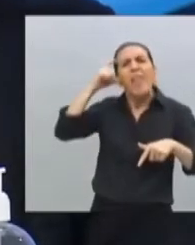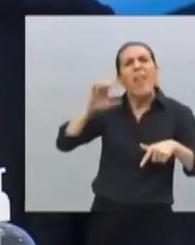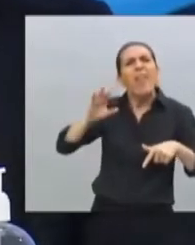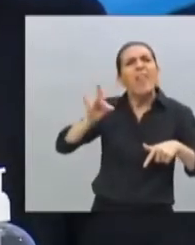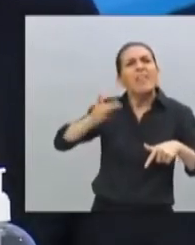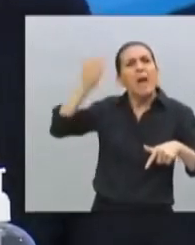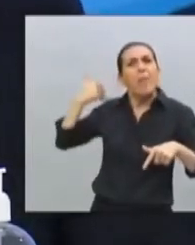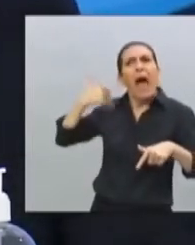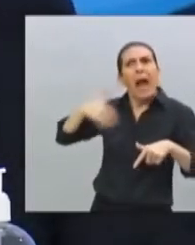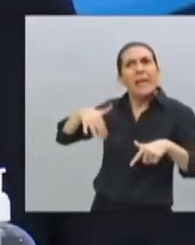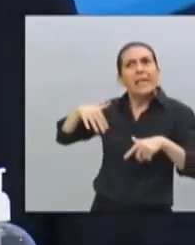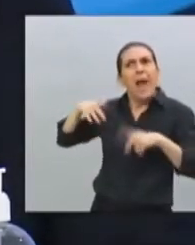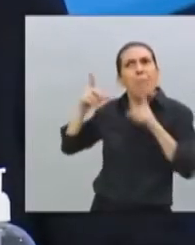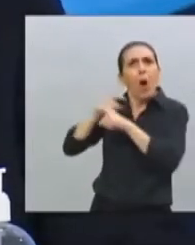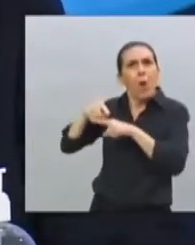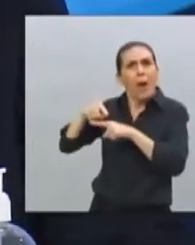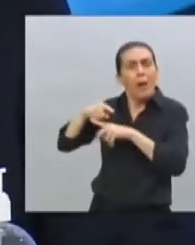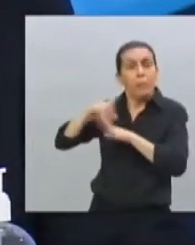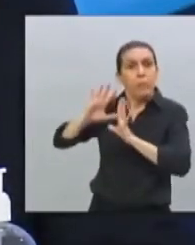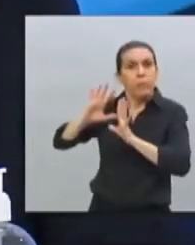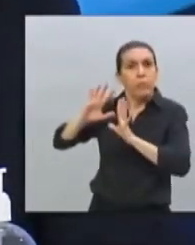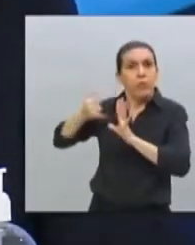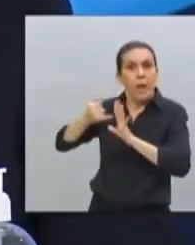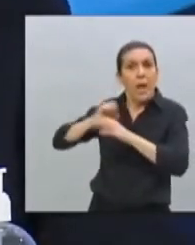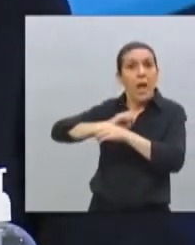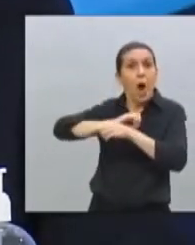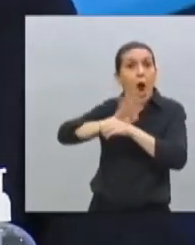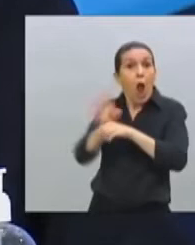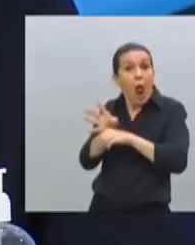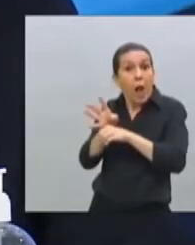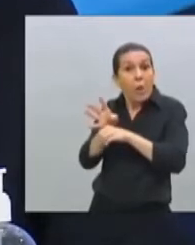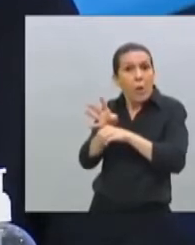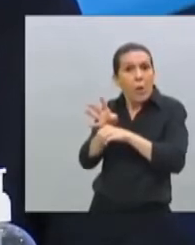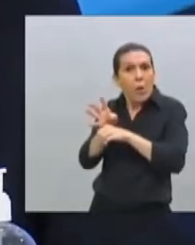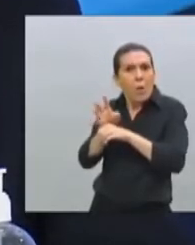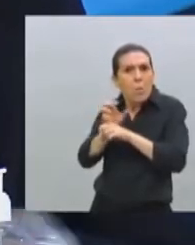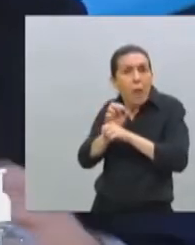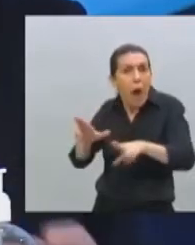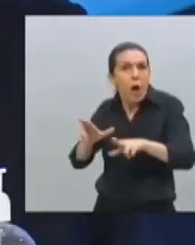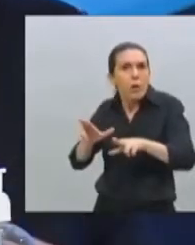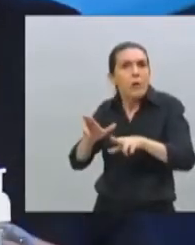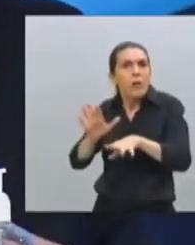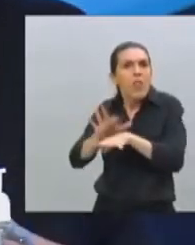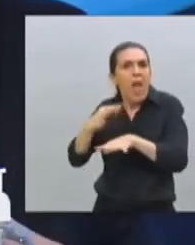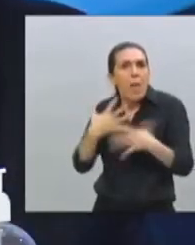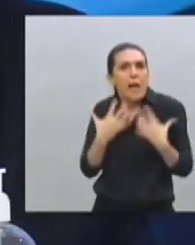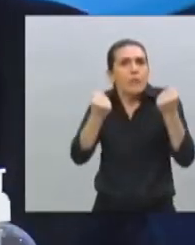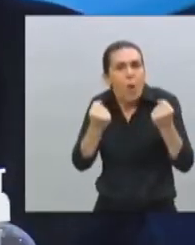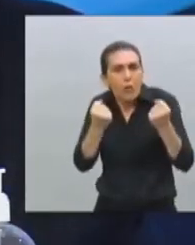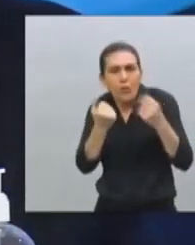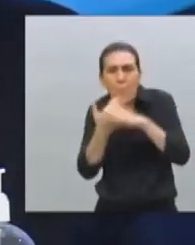provincia de Río Negro está bastante complicada en cuanto a la transmisión comunitaria, al virus, y Neuquén tiene otra